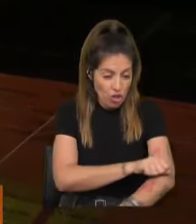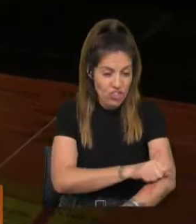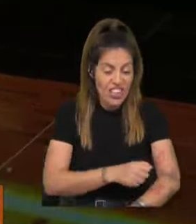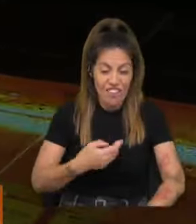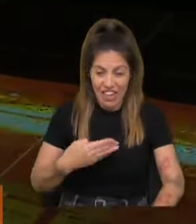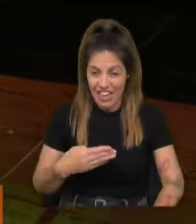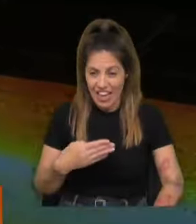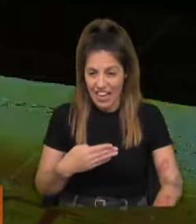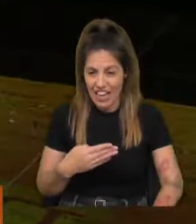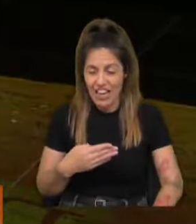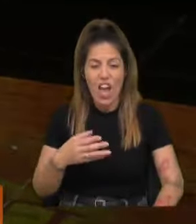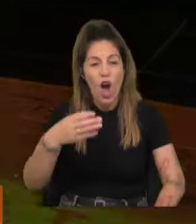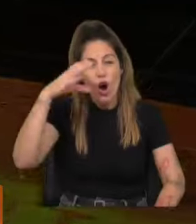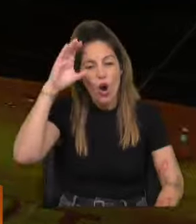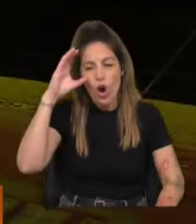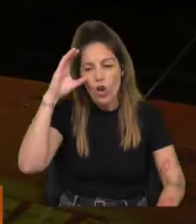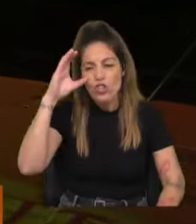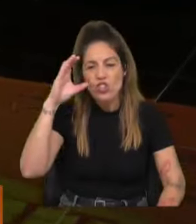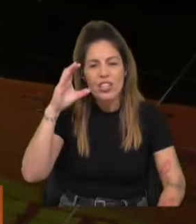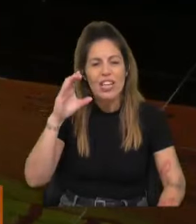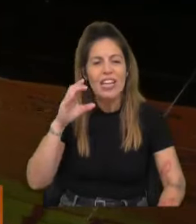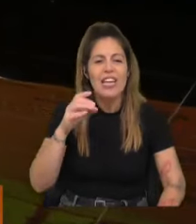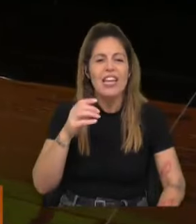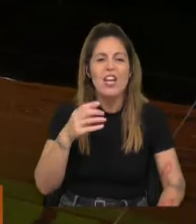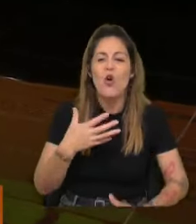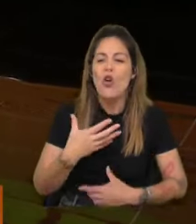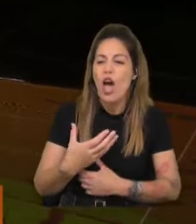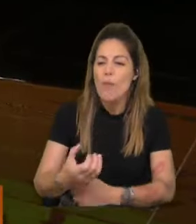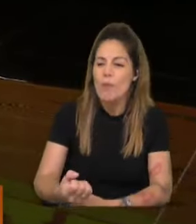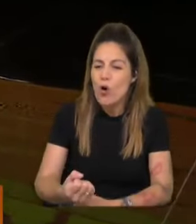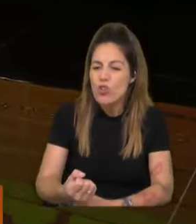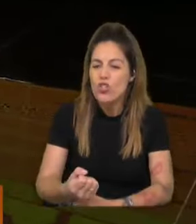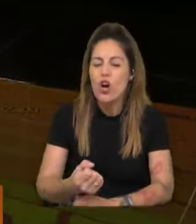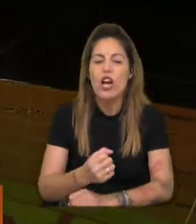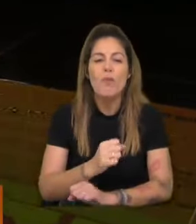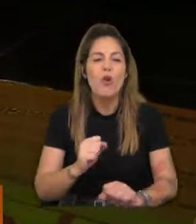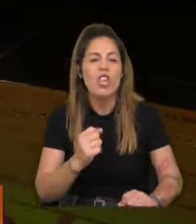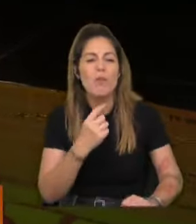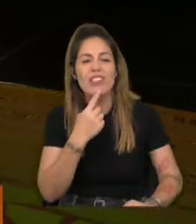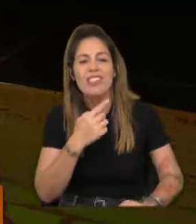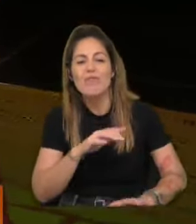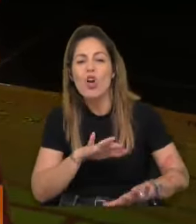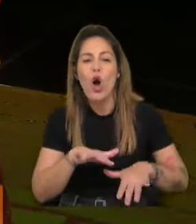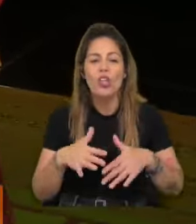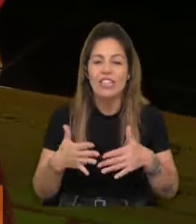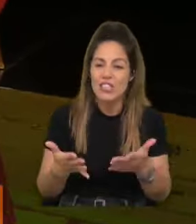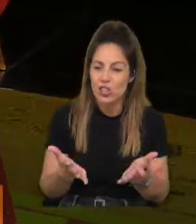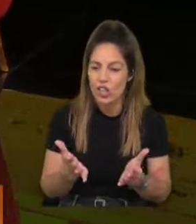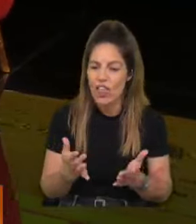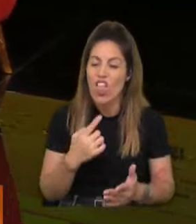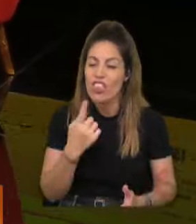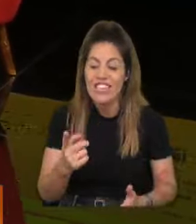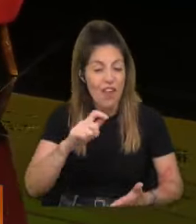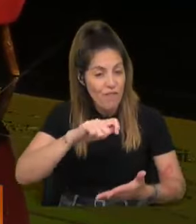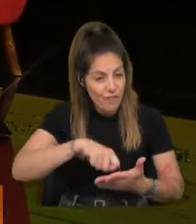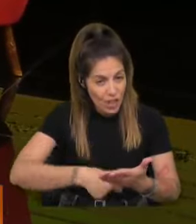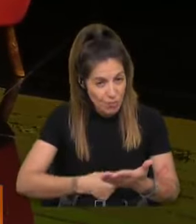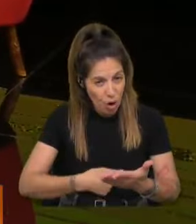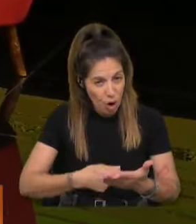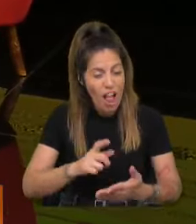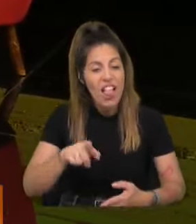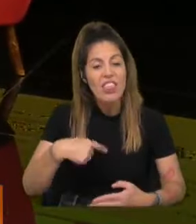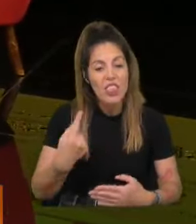Vergara Carolina cose en un apoyo que podos llamar condicionado porque dice bueno firmo pero